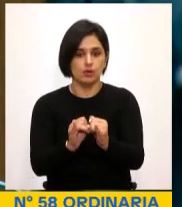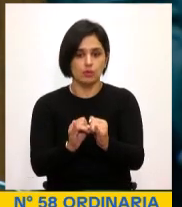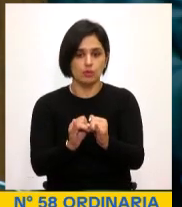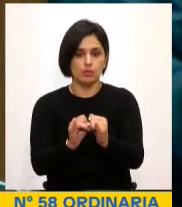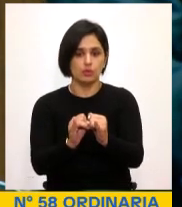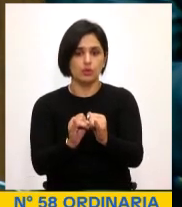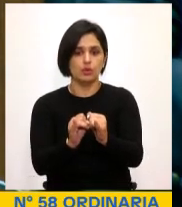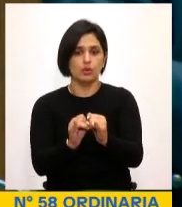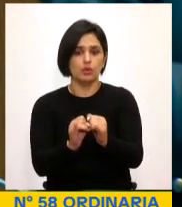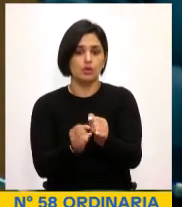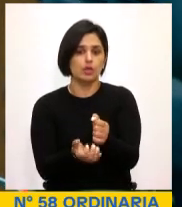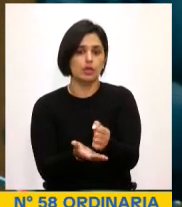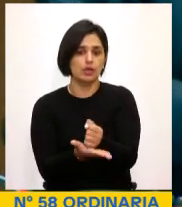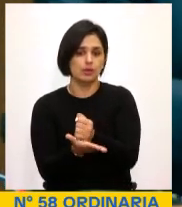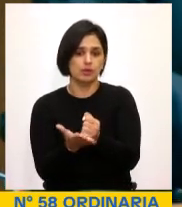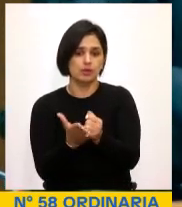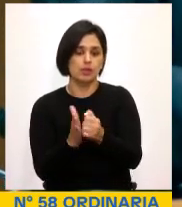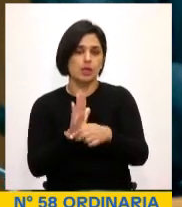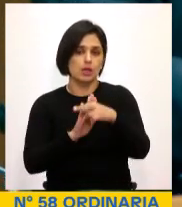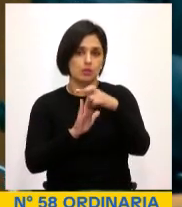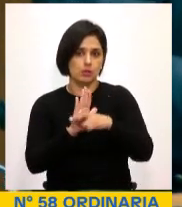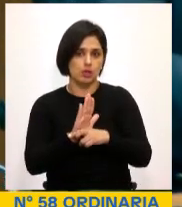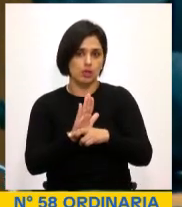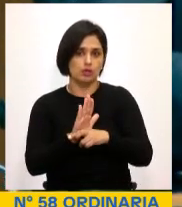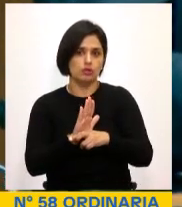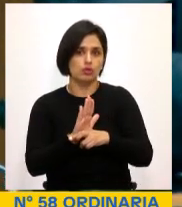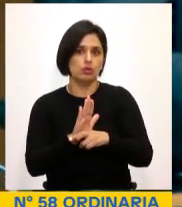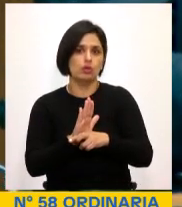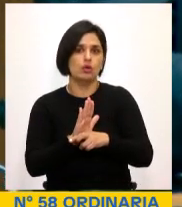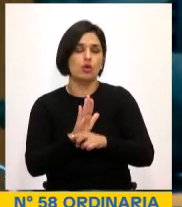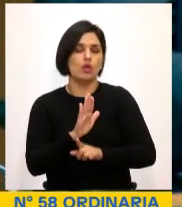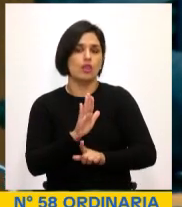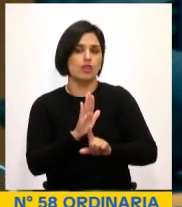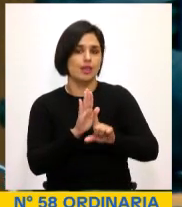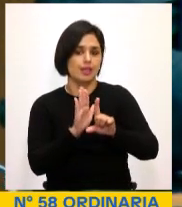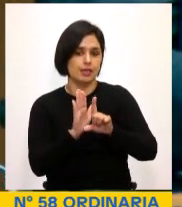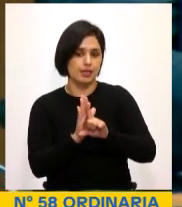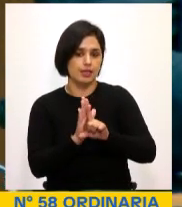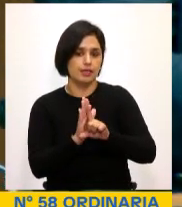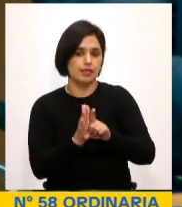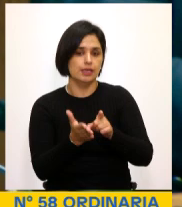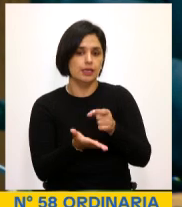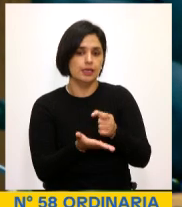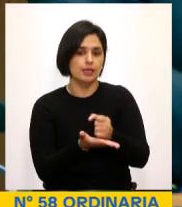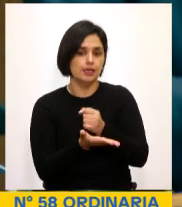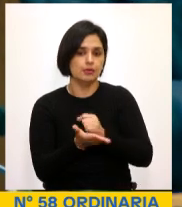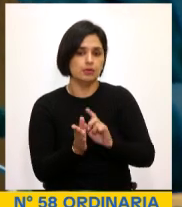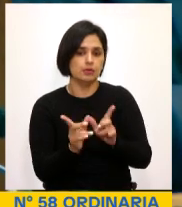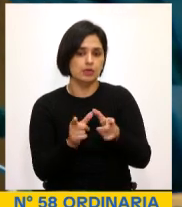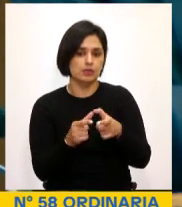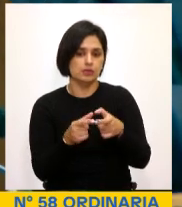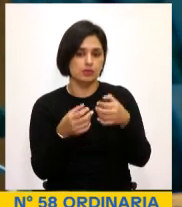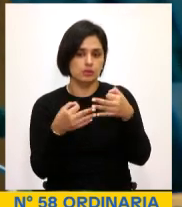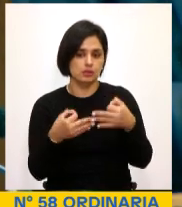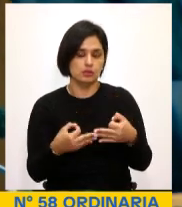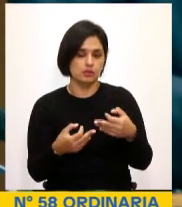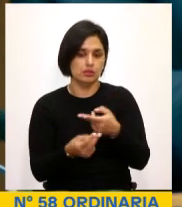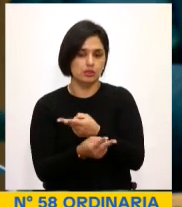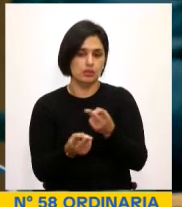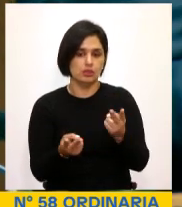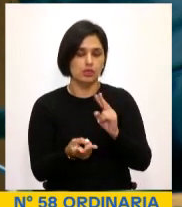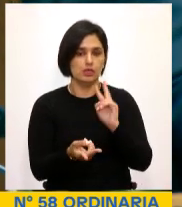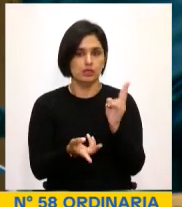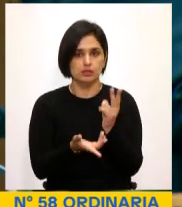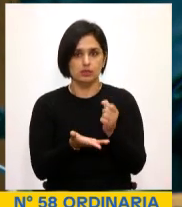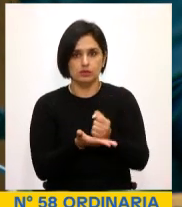el despacho del proyecto por parte de la comisión de seguridad pública de su segundo trámite constitucional que